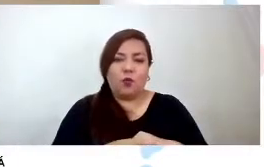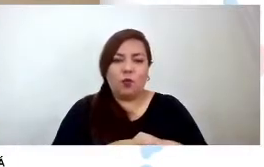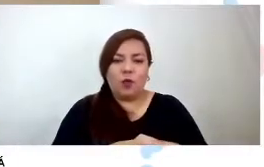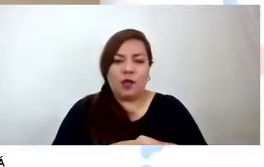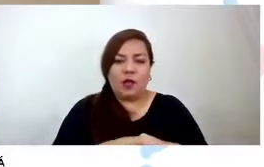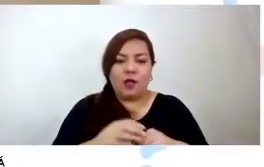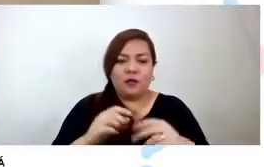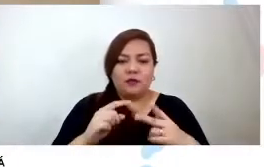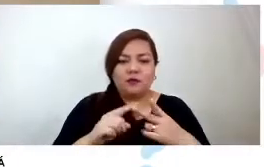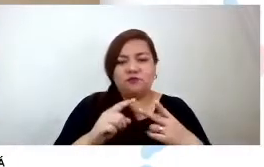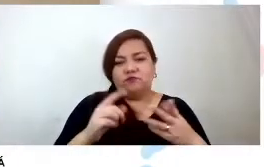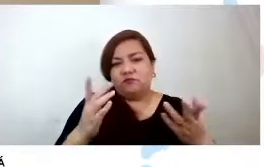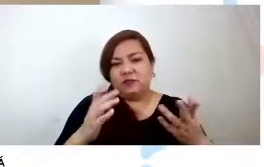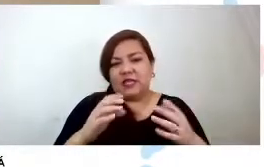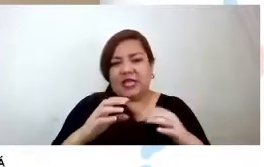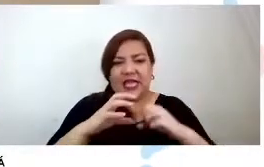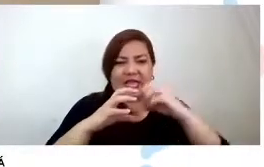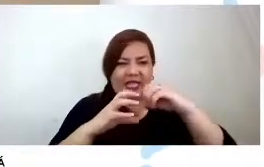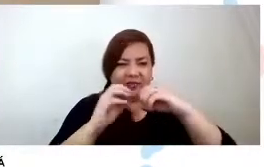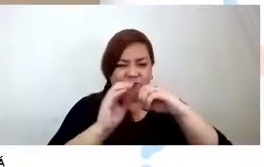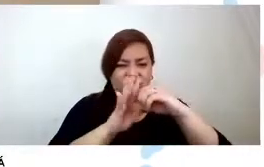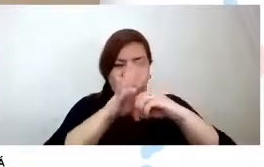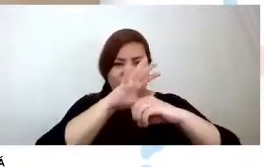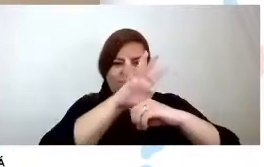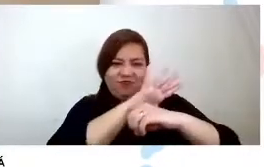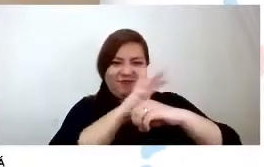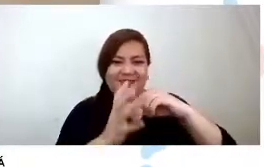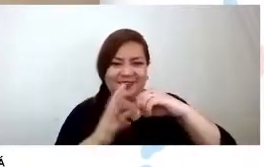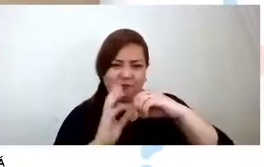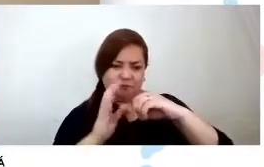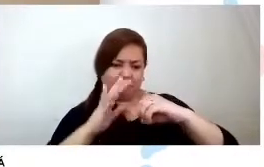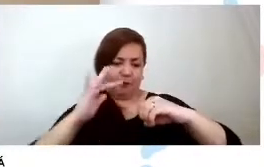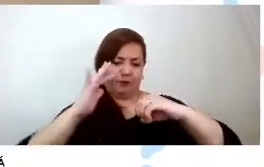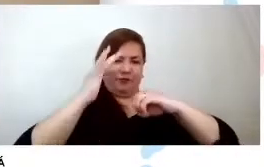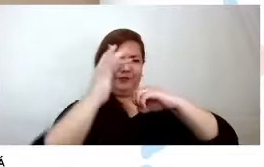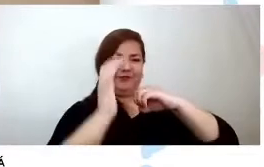gastrópodos, erizos, por ejemplo, que son estos